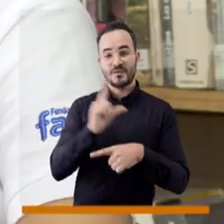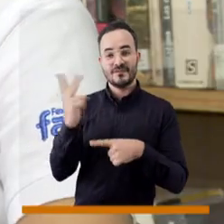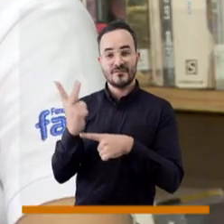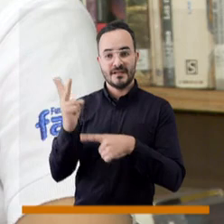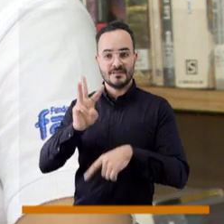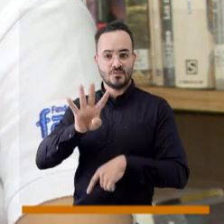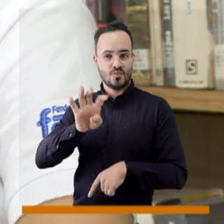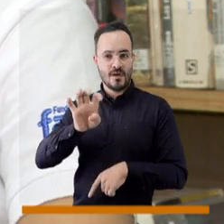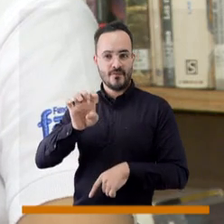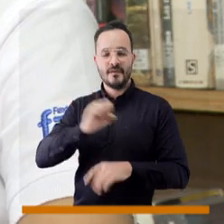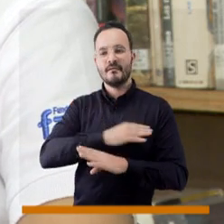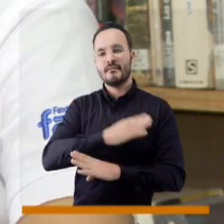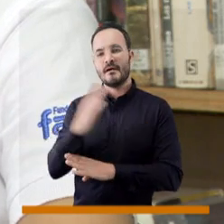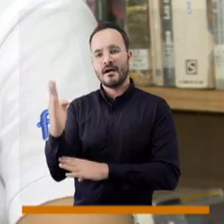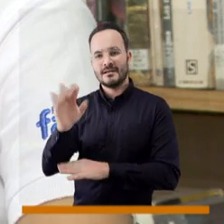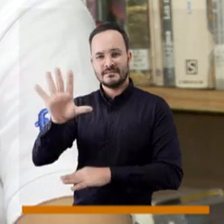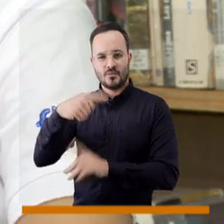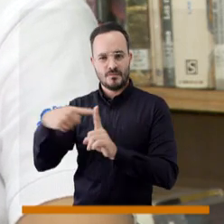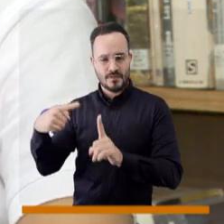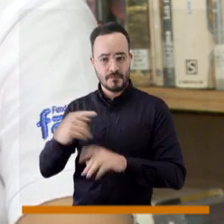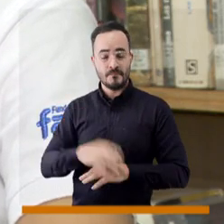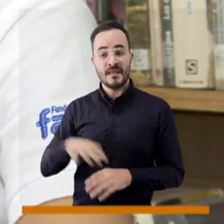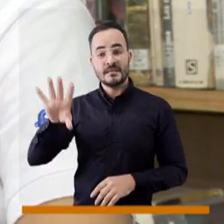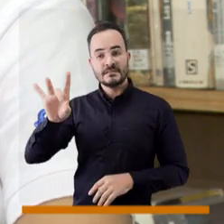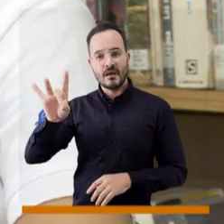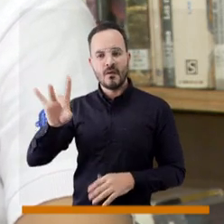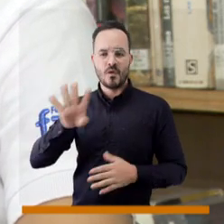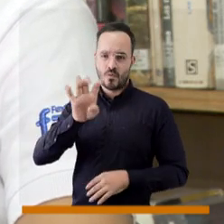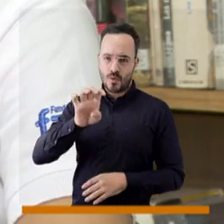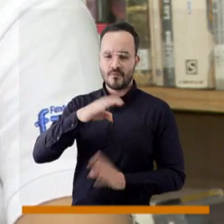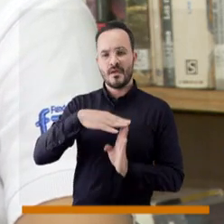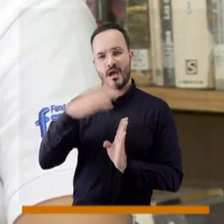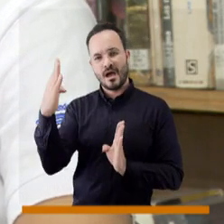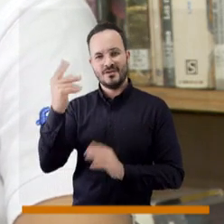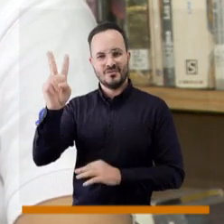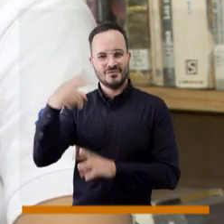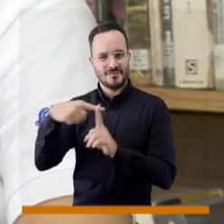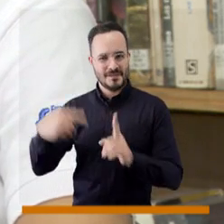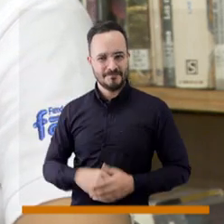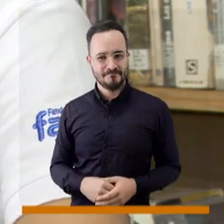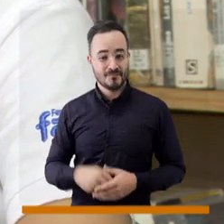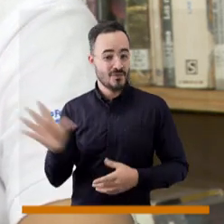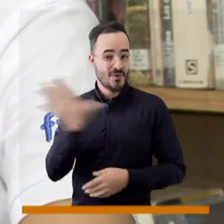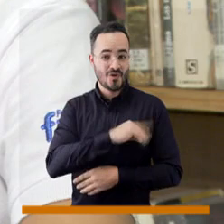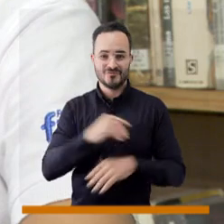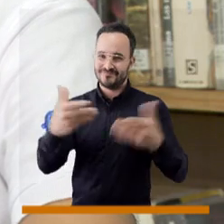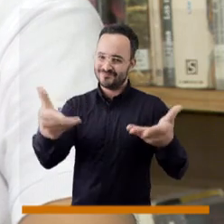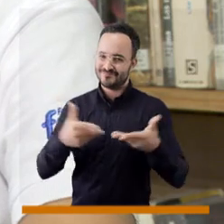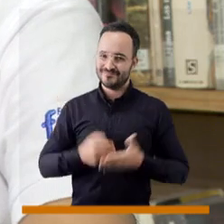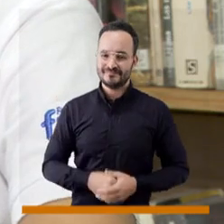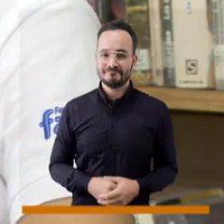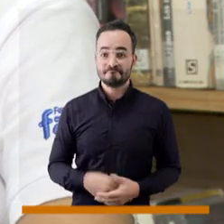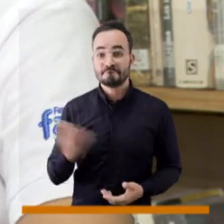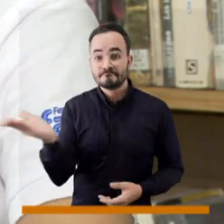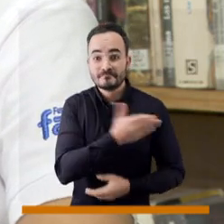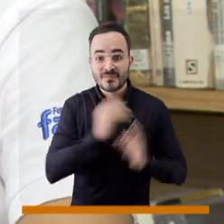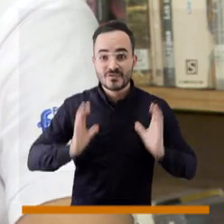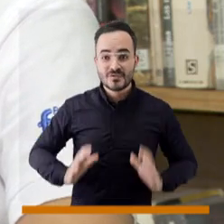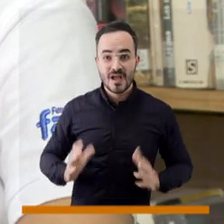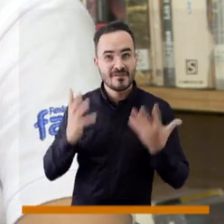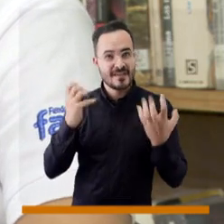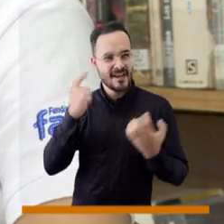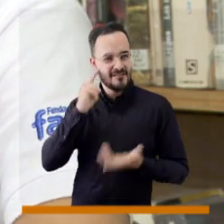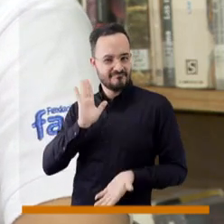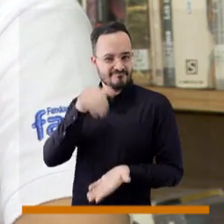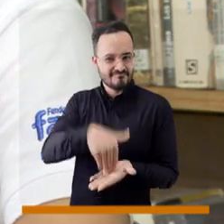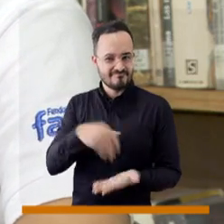es poder. Estamos abiertos de lunes a viernes de 9 de la mañana a 5:30 de la tarde y los sábados de 9 a 12:30 del